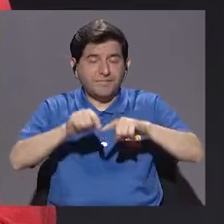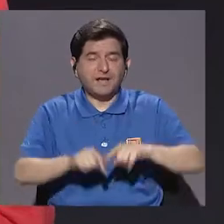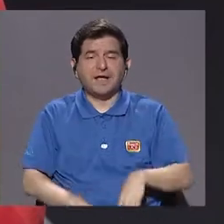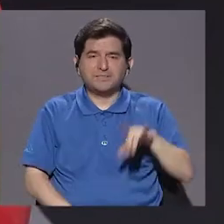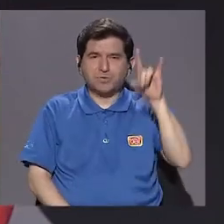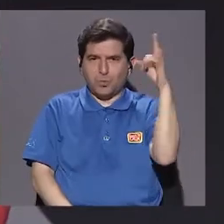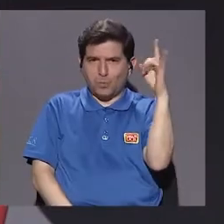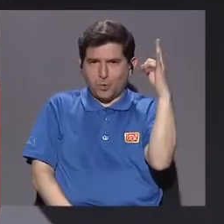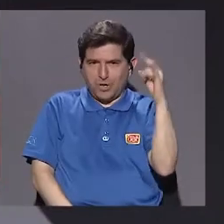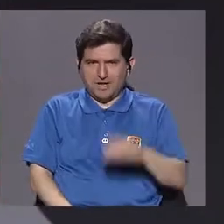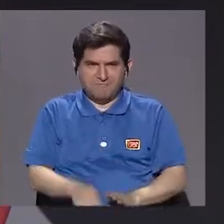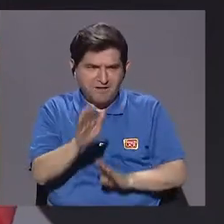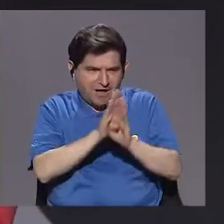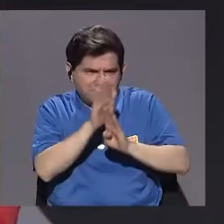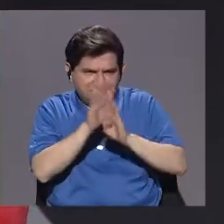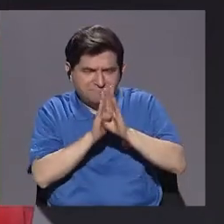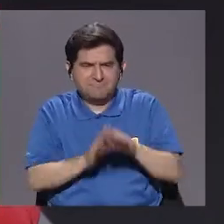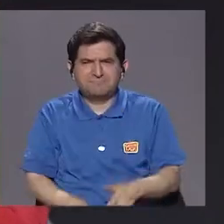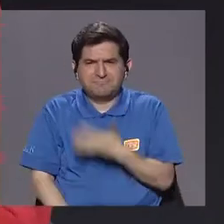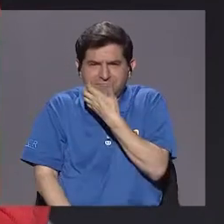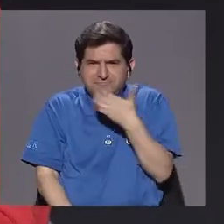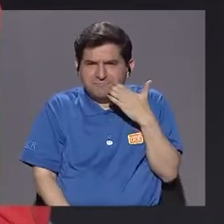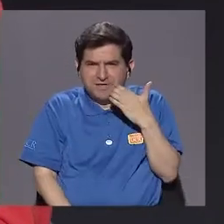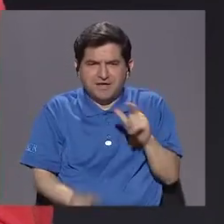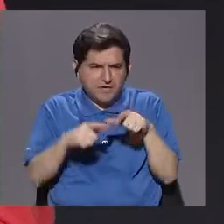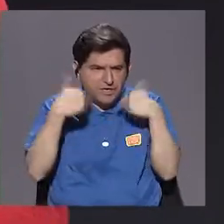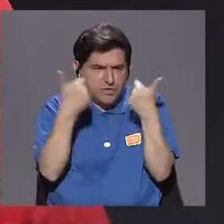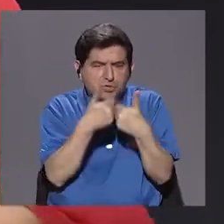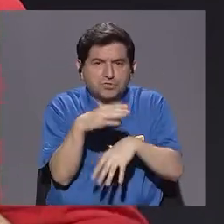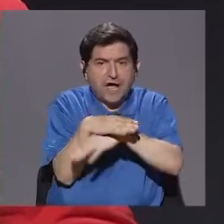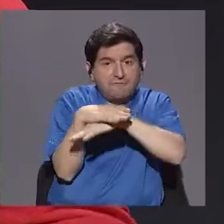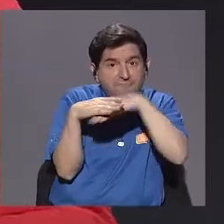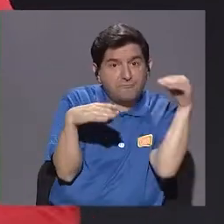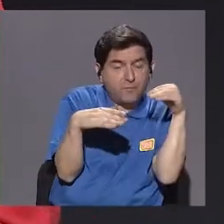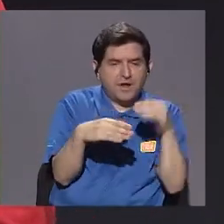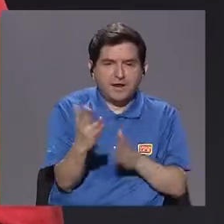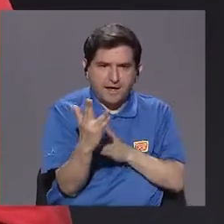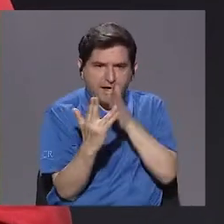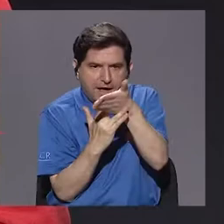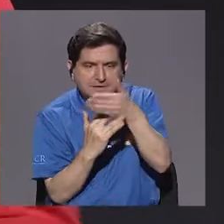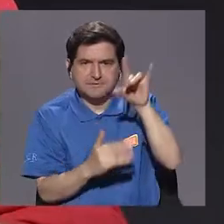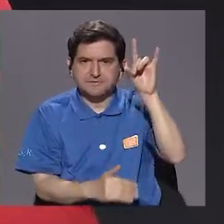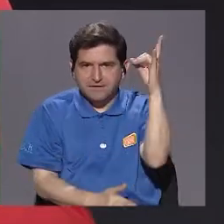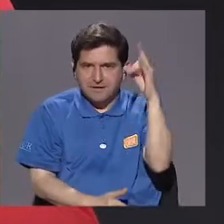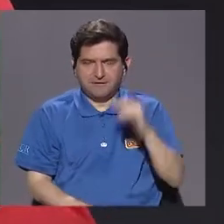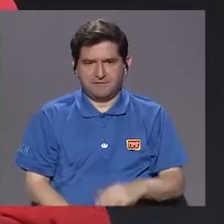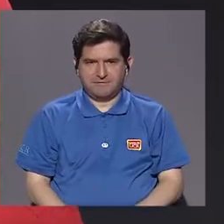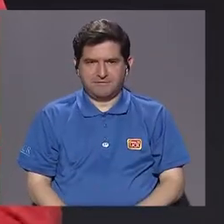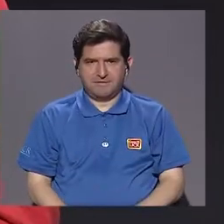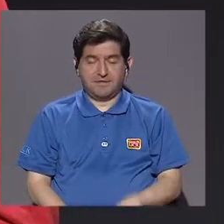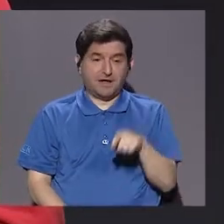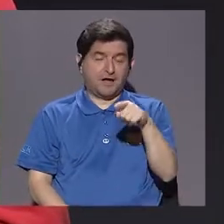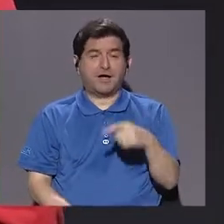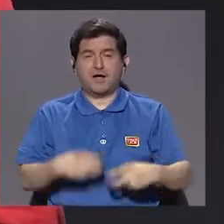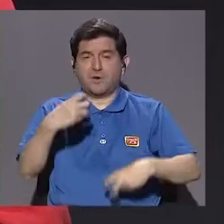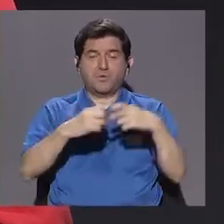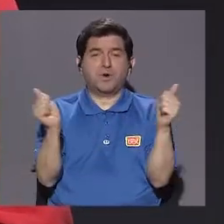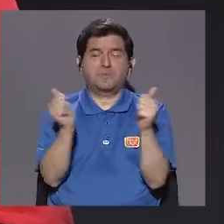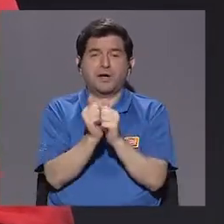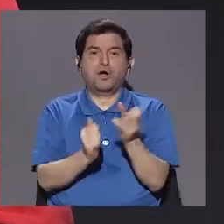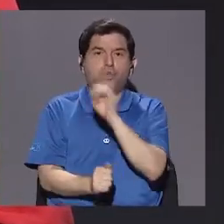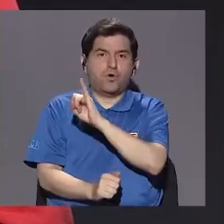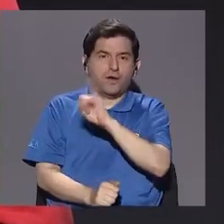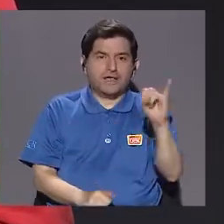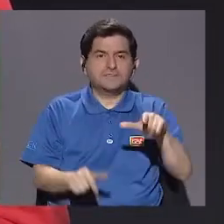se desarrollan las guerrillas desde afuera entran a bolivia entran en conflicto hasta con la propia izquierda